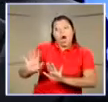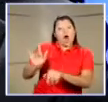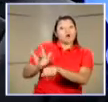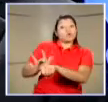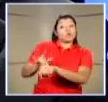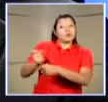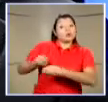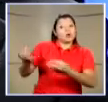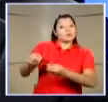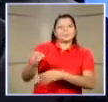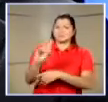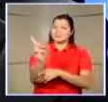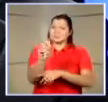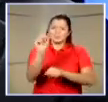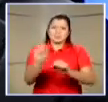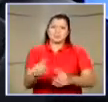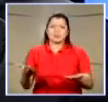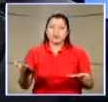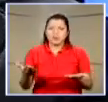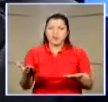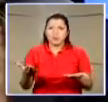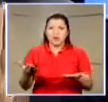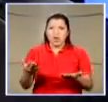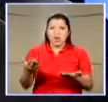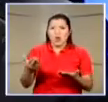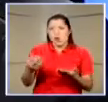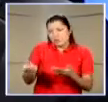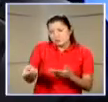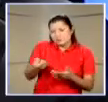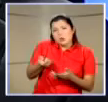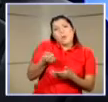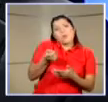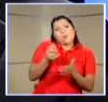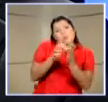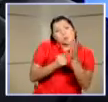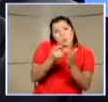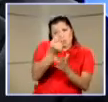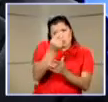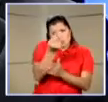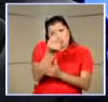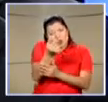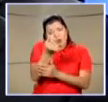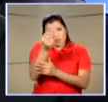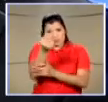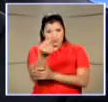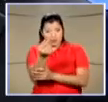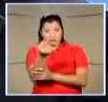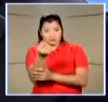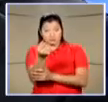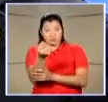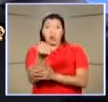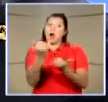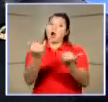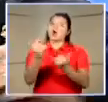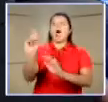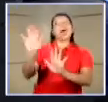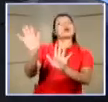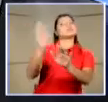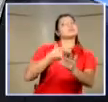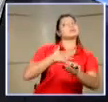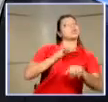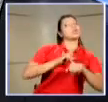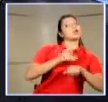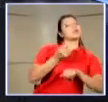algunos puntitos, poco dinero comparado con todo lo que gasta el gobierno y de repente, no, a mí no me lo toquen